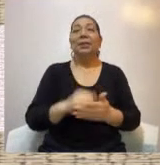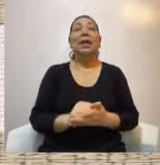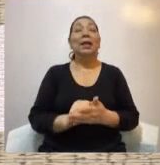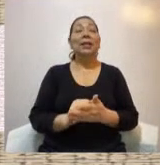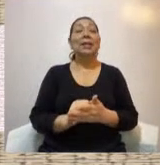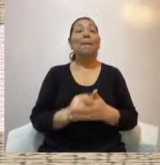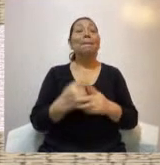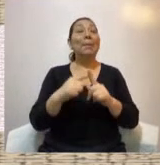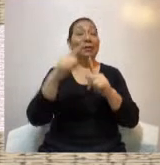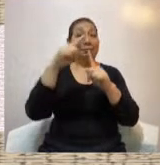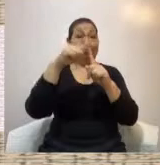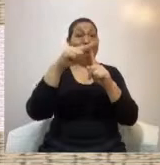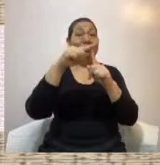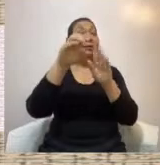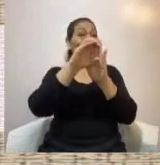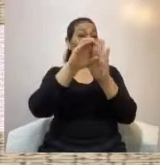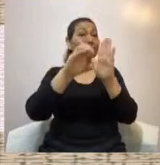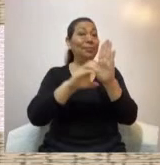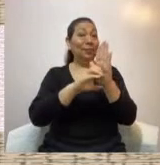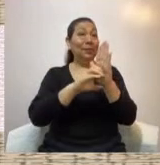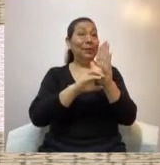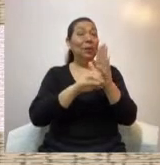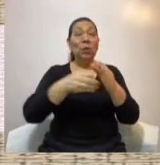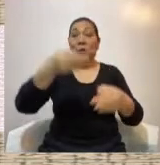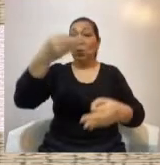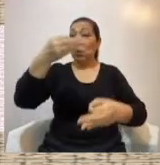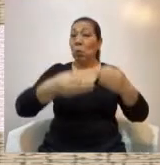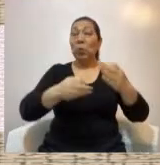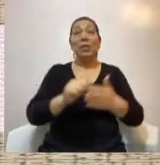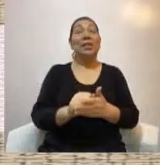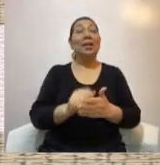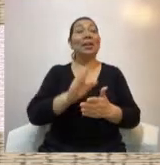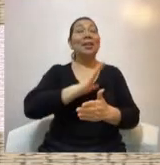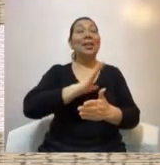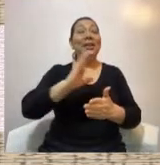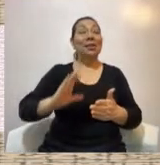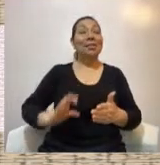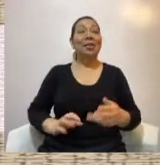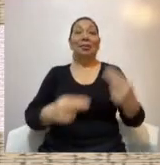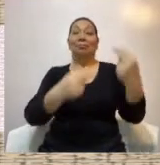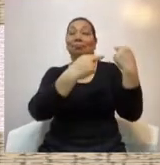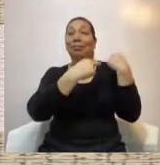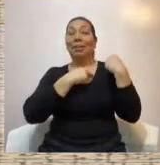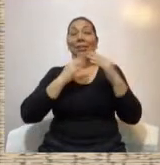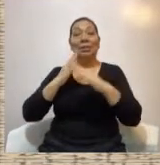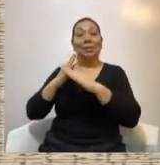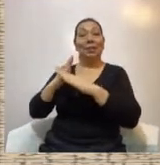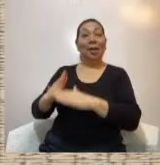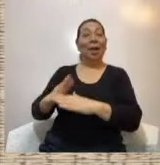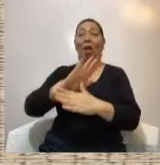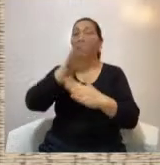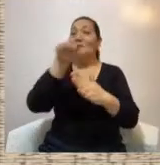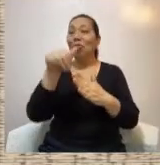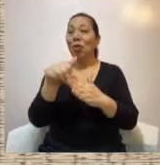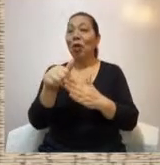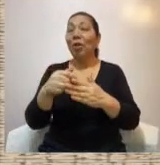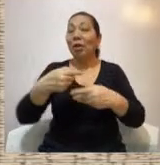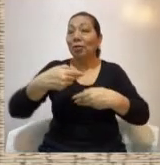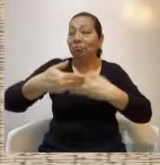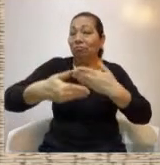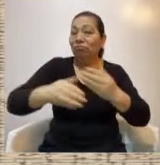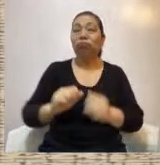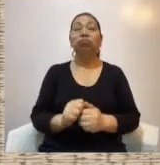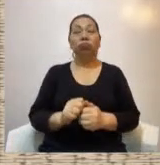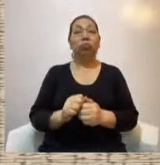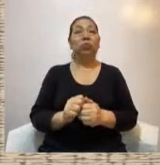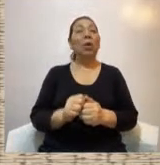social, ¿no? En ese sentido, el tribunal recuerda en la sentencia que el Estado tiene la obligación de erradicar todo aquello que